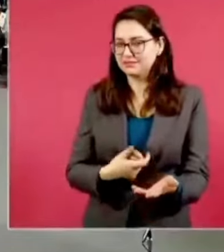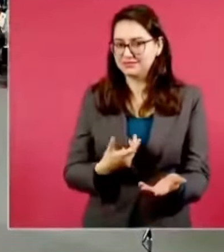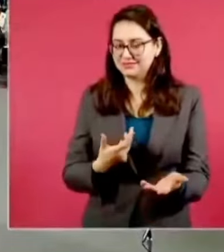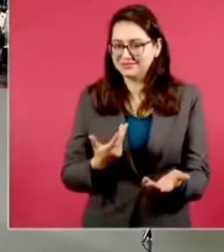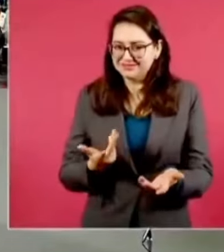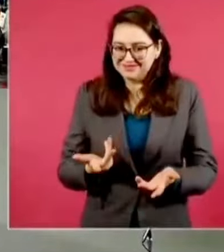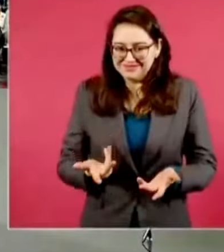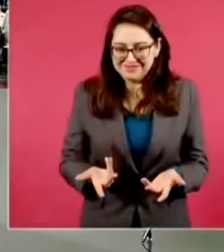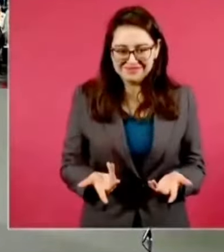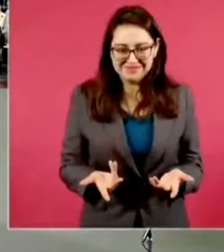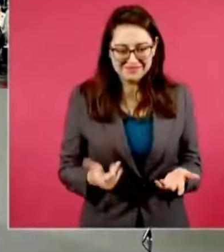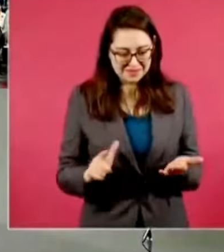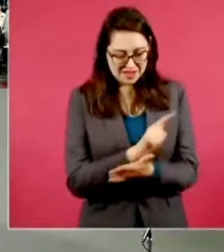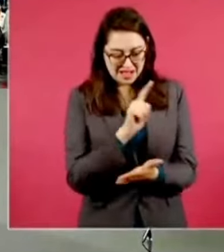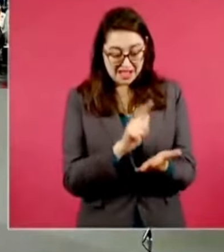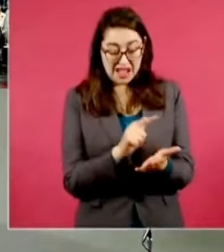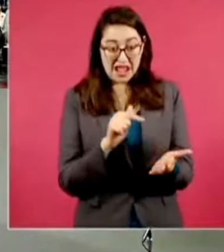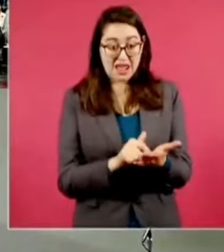que no